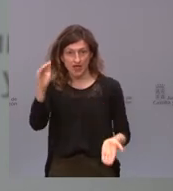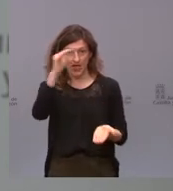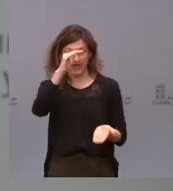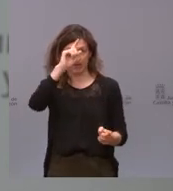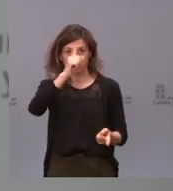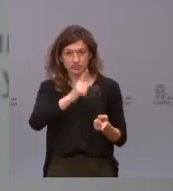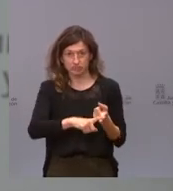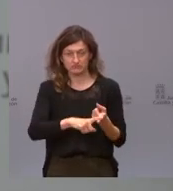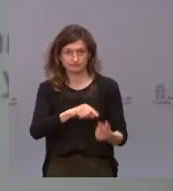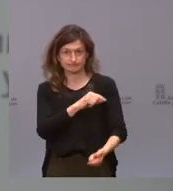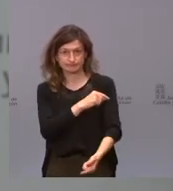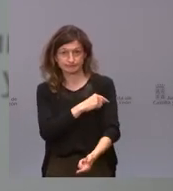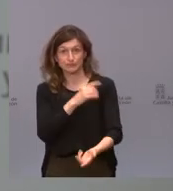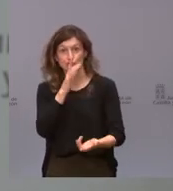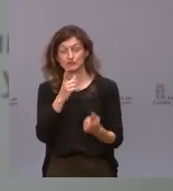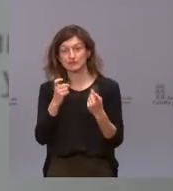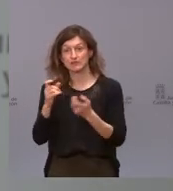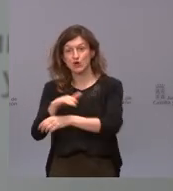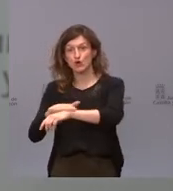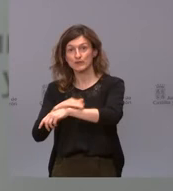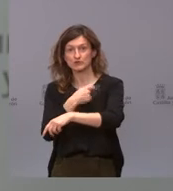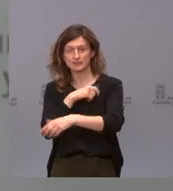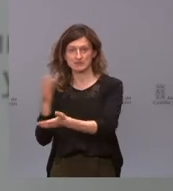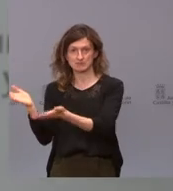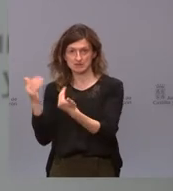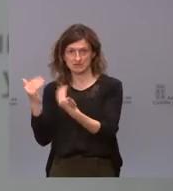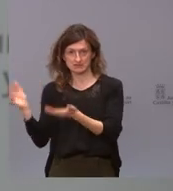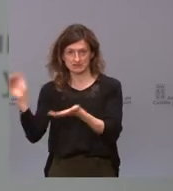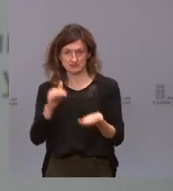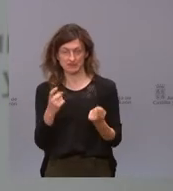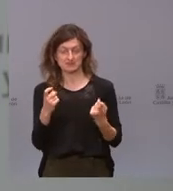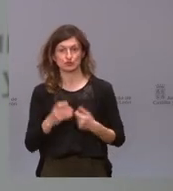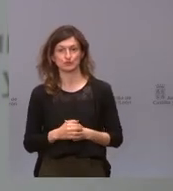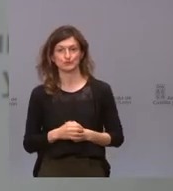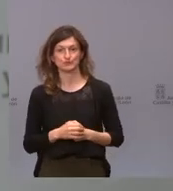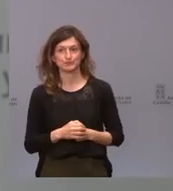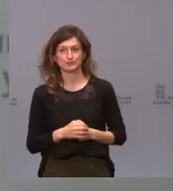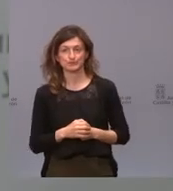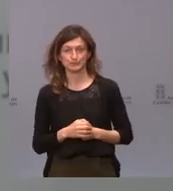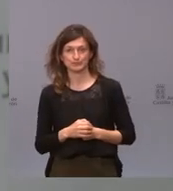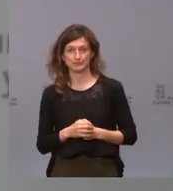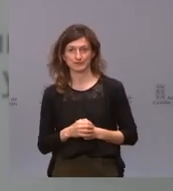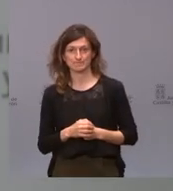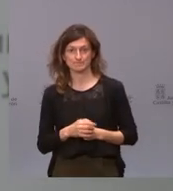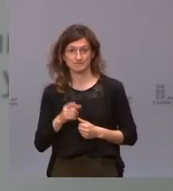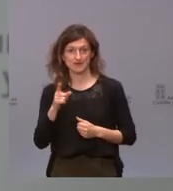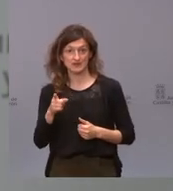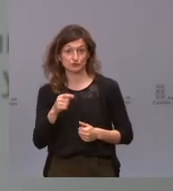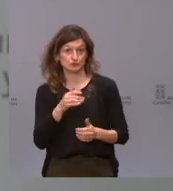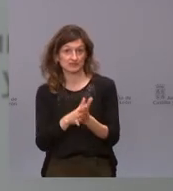previstas necesitamos por tanto el gobierno de españa' más vacunas esa es la puerta a la esperanza